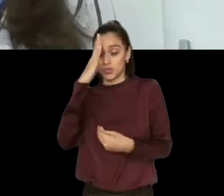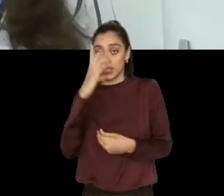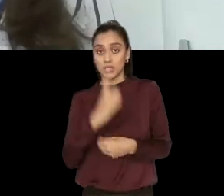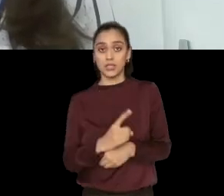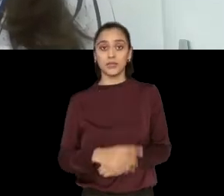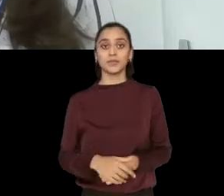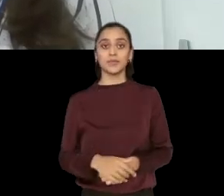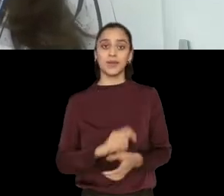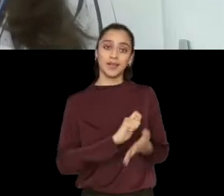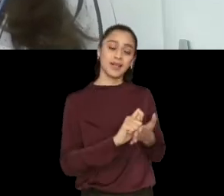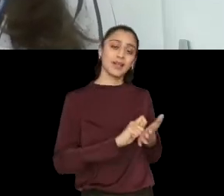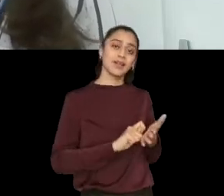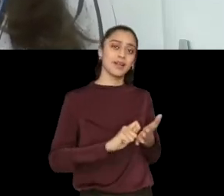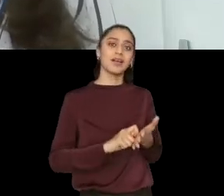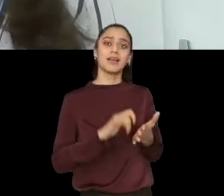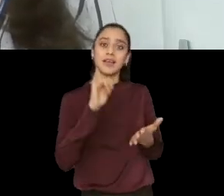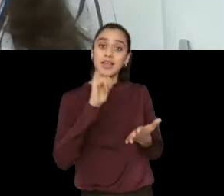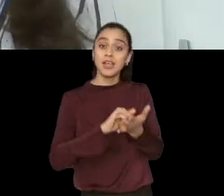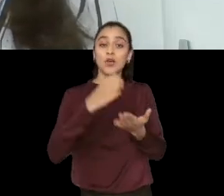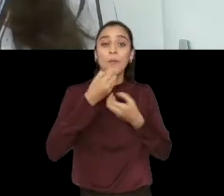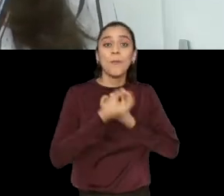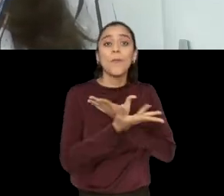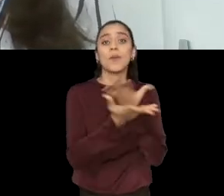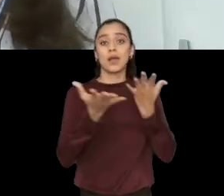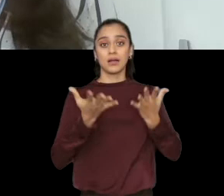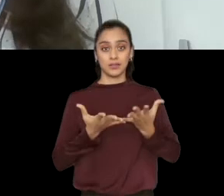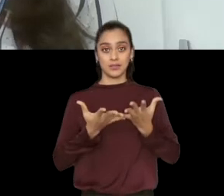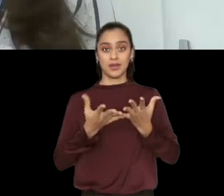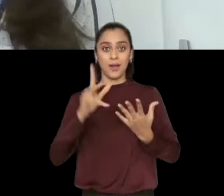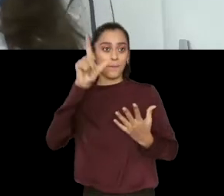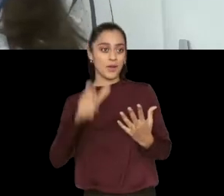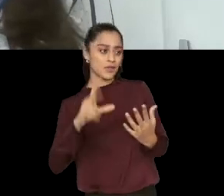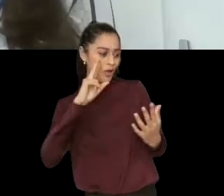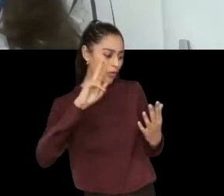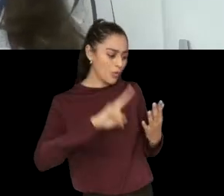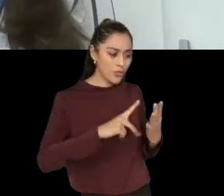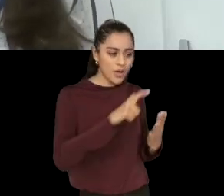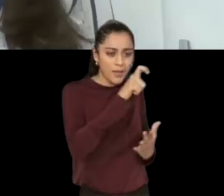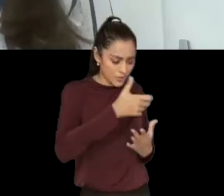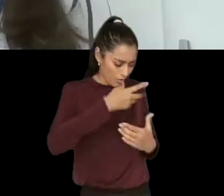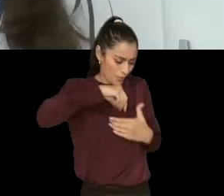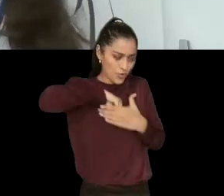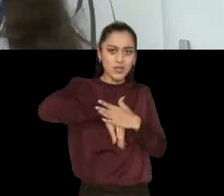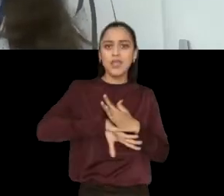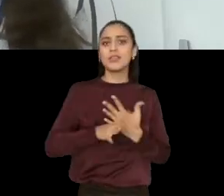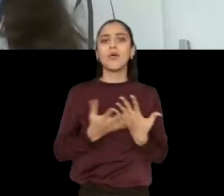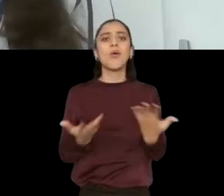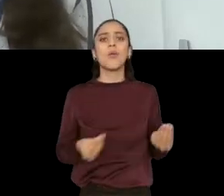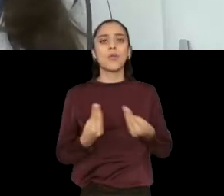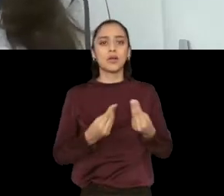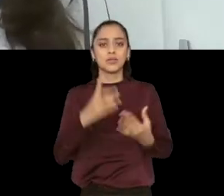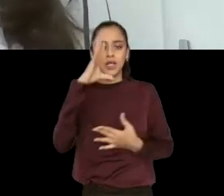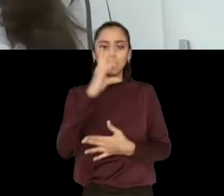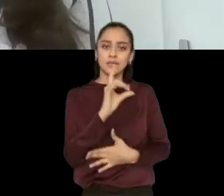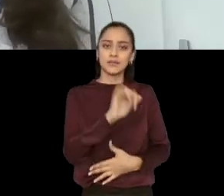decides escribir y que salga y que conozcan ahí de por dentro en tus libros? ¿Cuándo